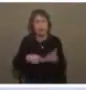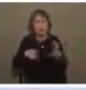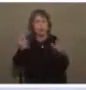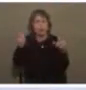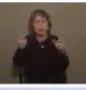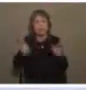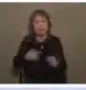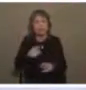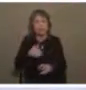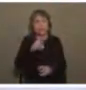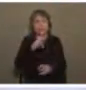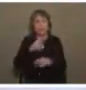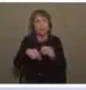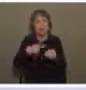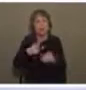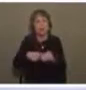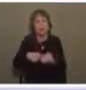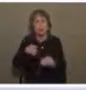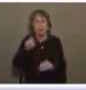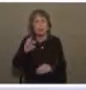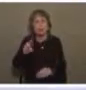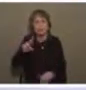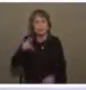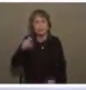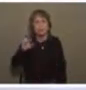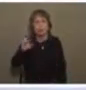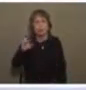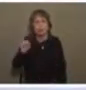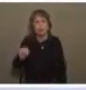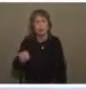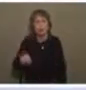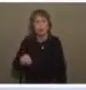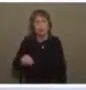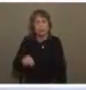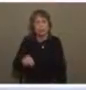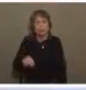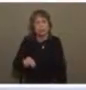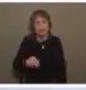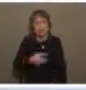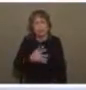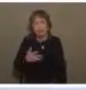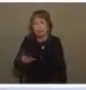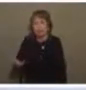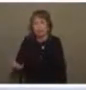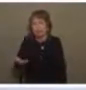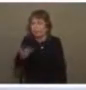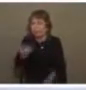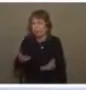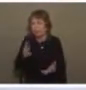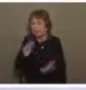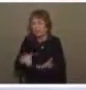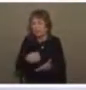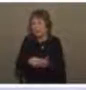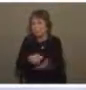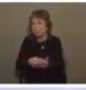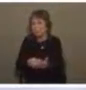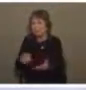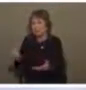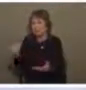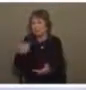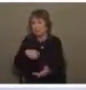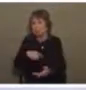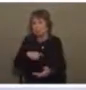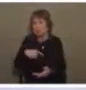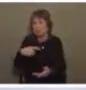de que tal vez eso es dinero que entra a Puerto Rico y sale de Puerto Rico. Si se compra un producto que sea